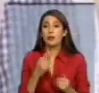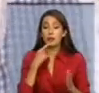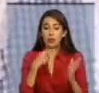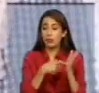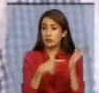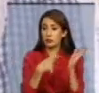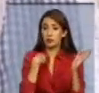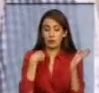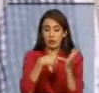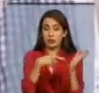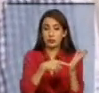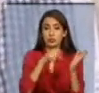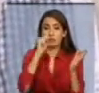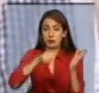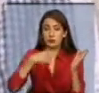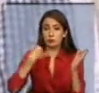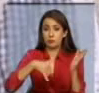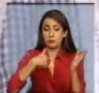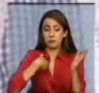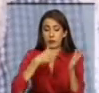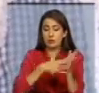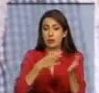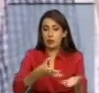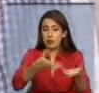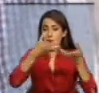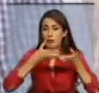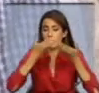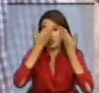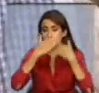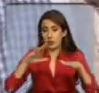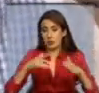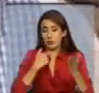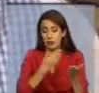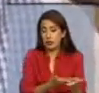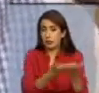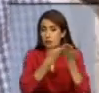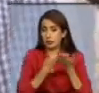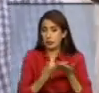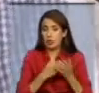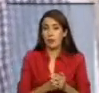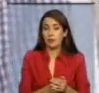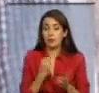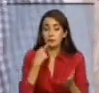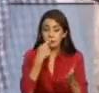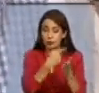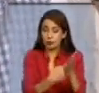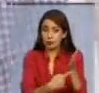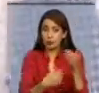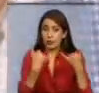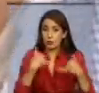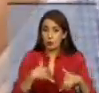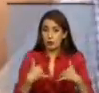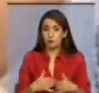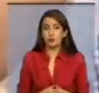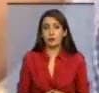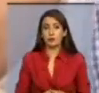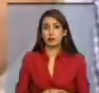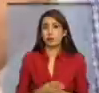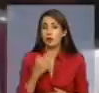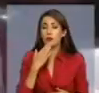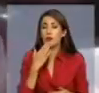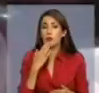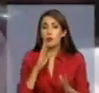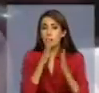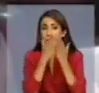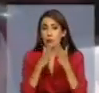con esto me he criado, me daba mi papá, mi mamá, nos regalaban estos juegos como Navidad. Qué